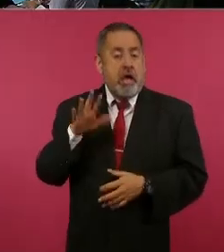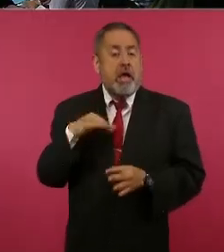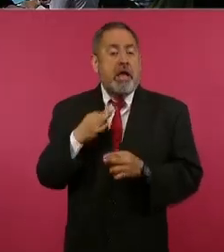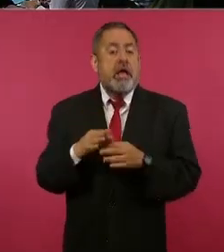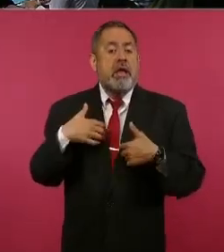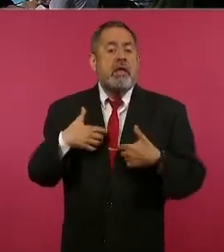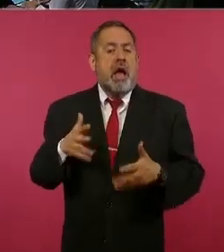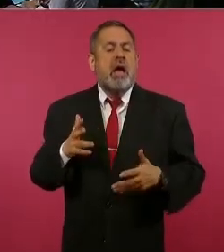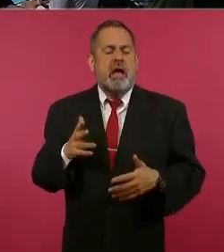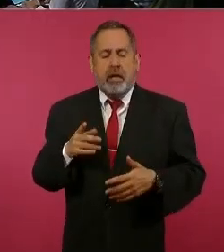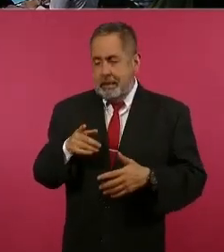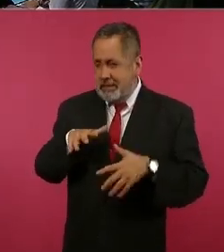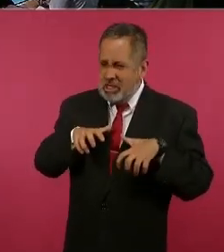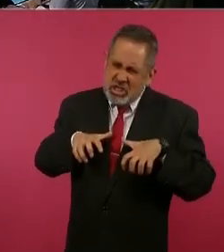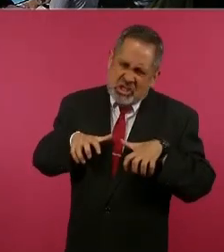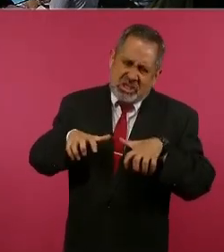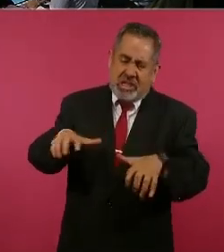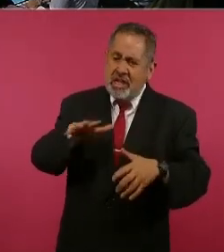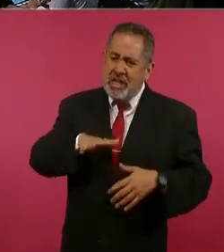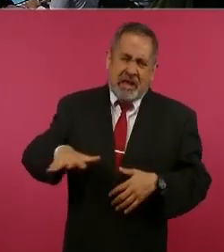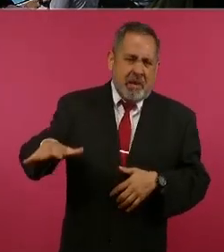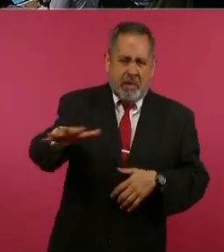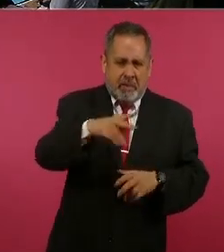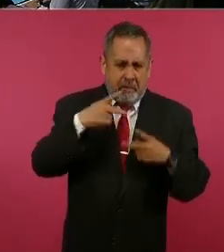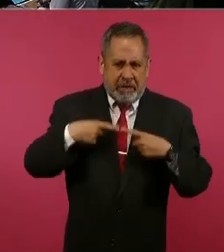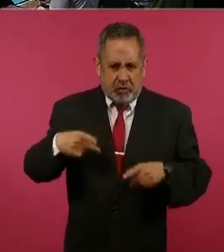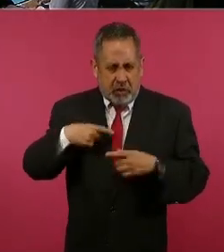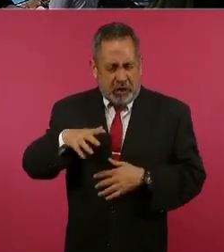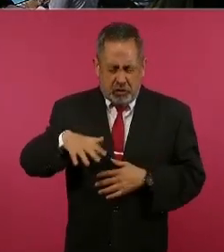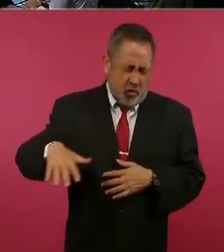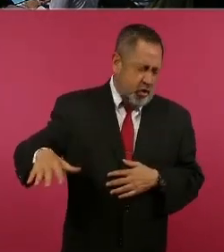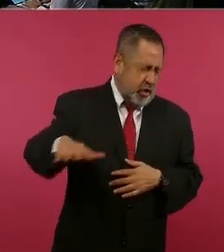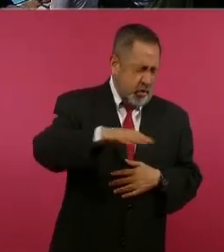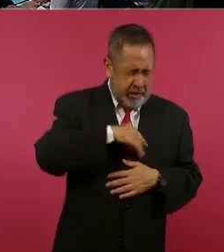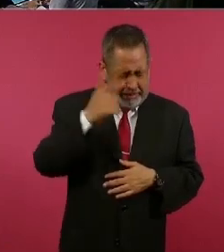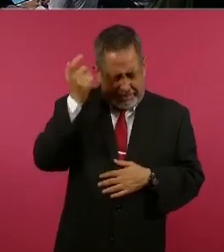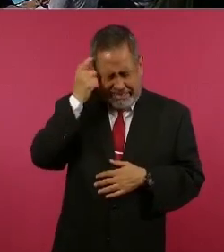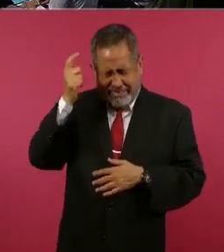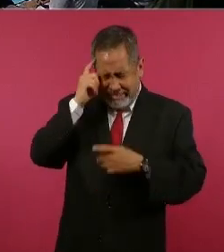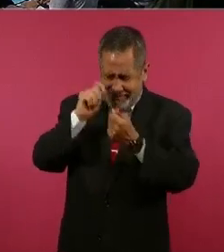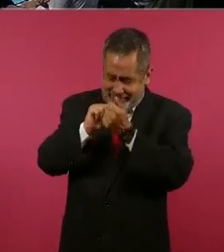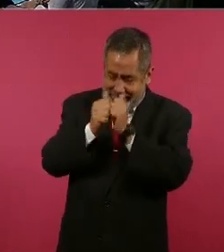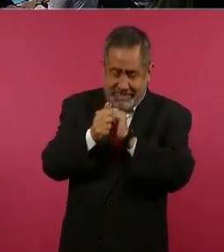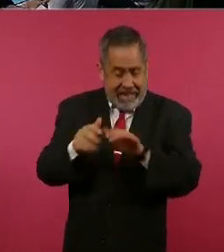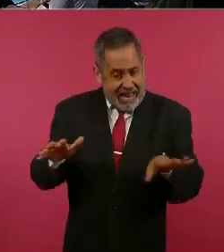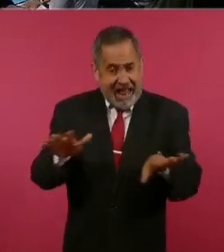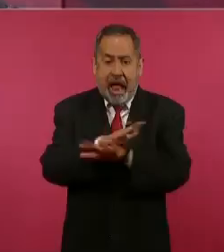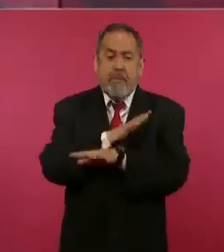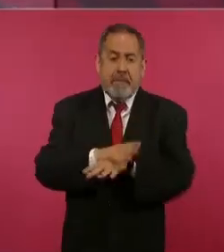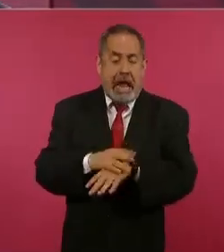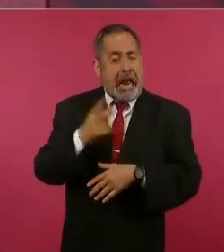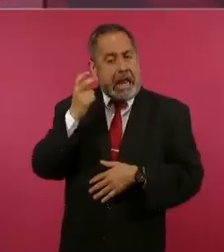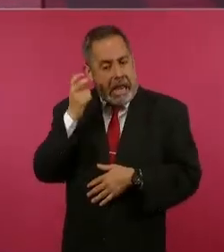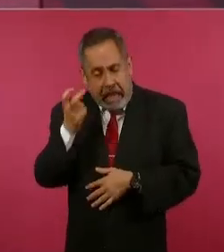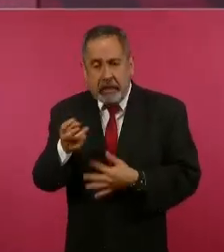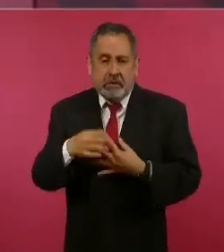es una revolución de las conciencias masiva.